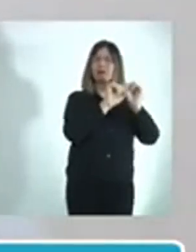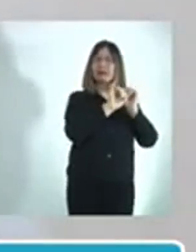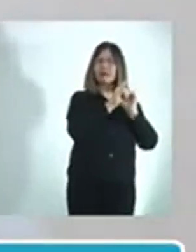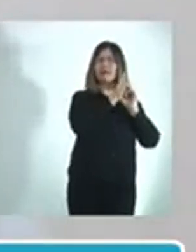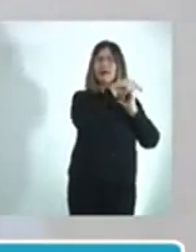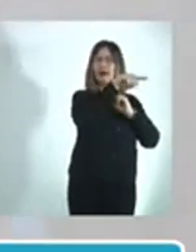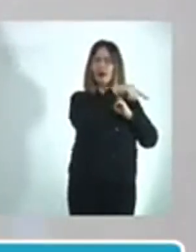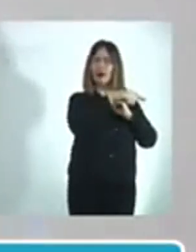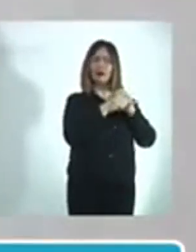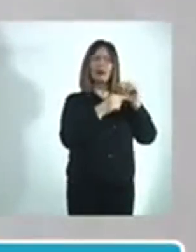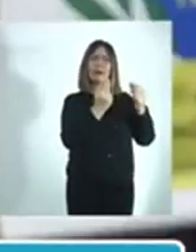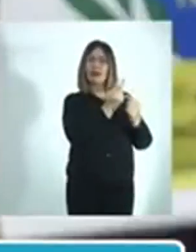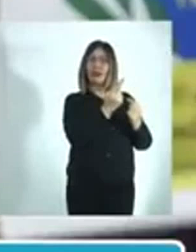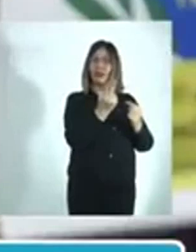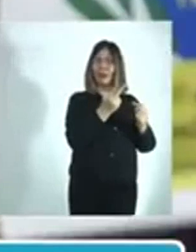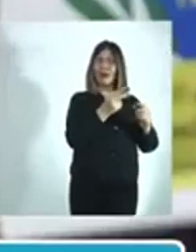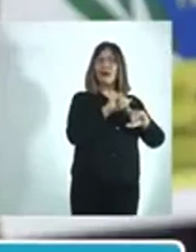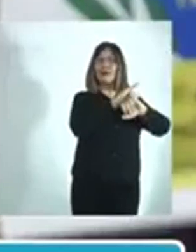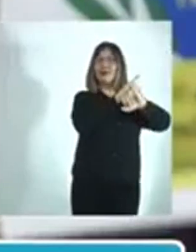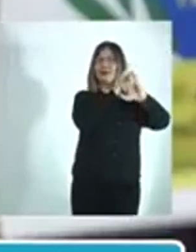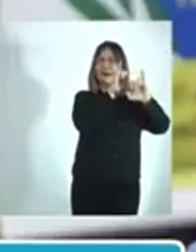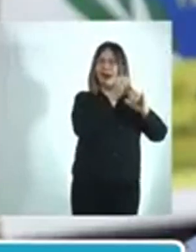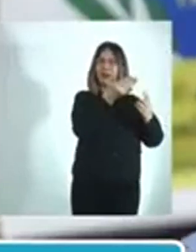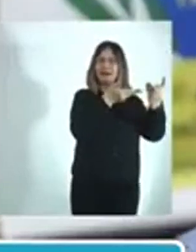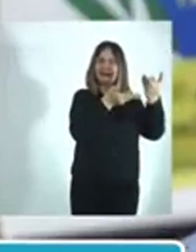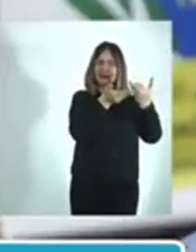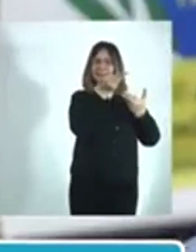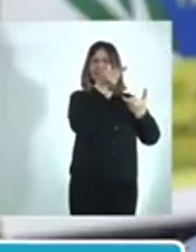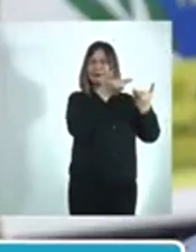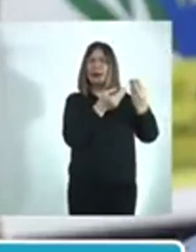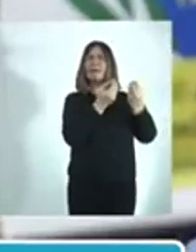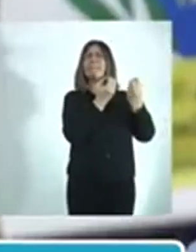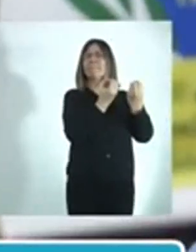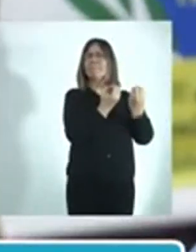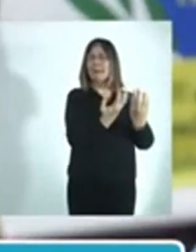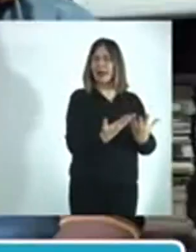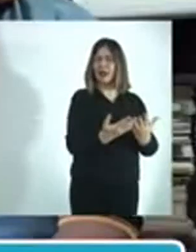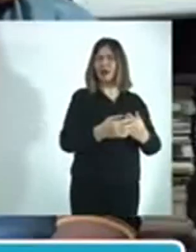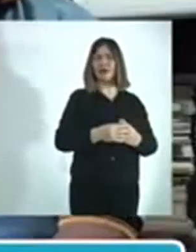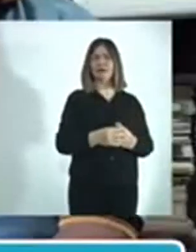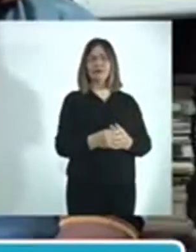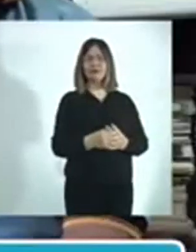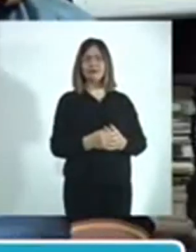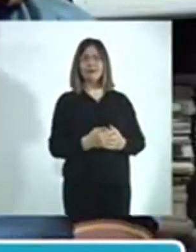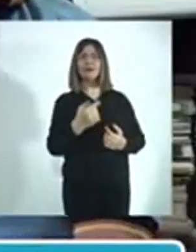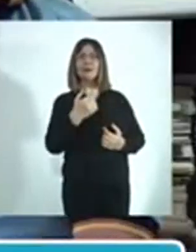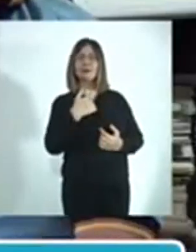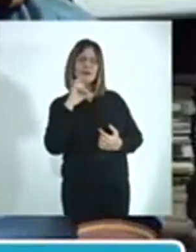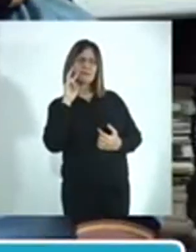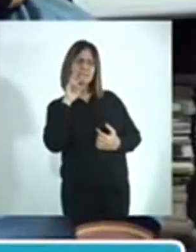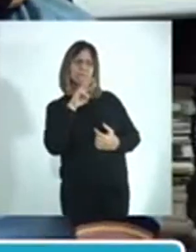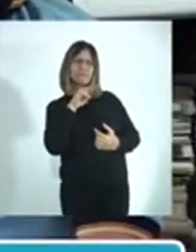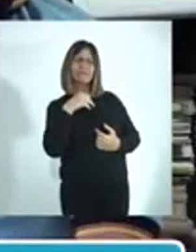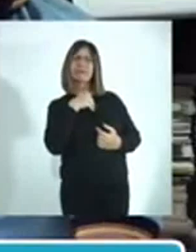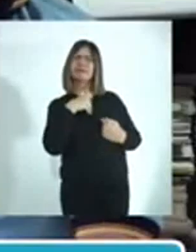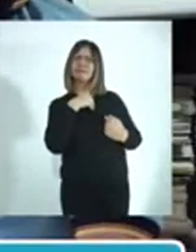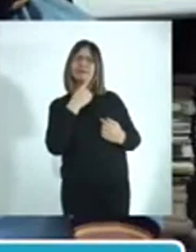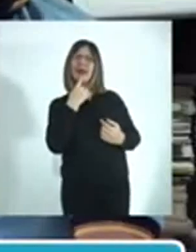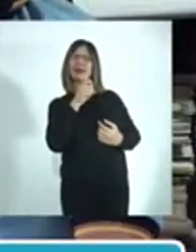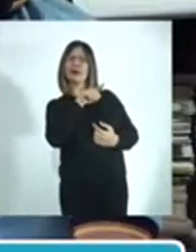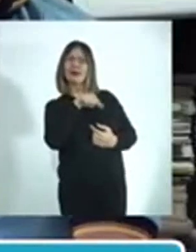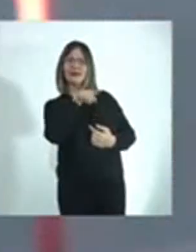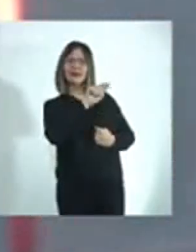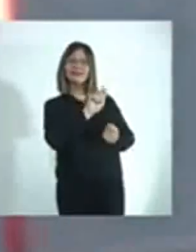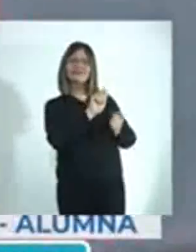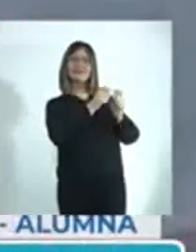que se querían mucho y luego tenían conflicto. Y, o sea, yo sentía un cambio que lo estaba